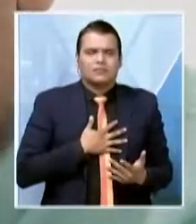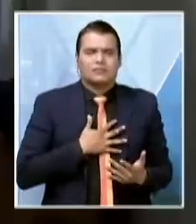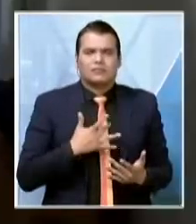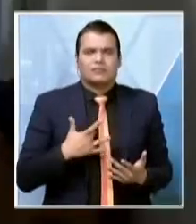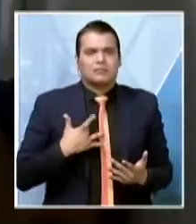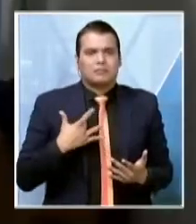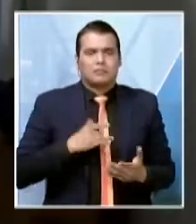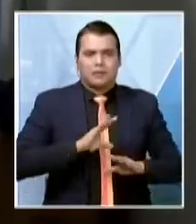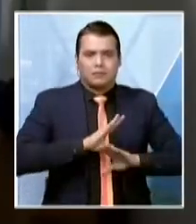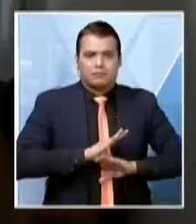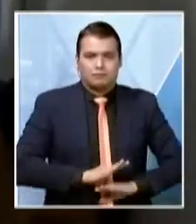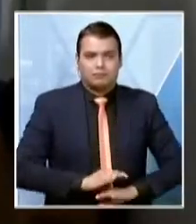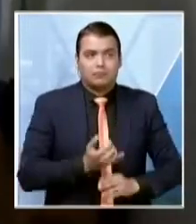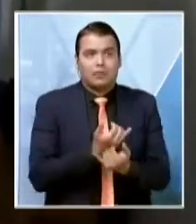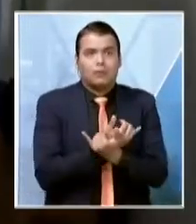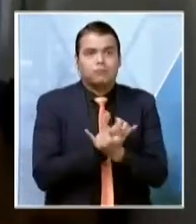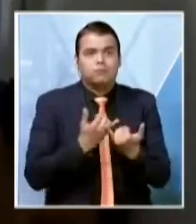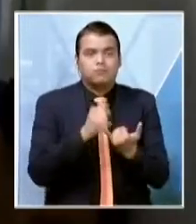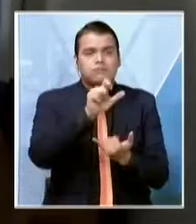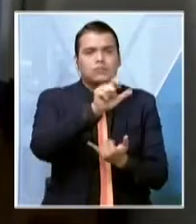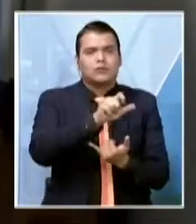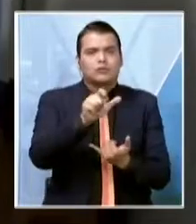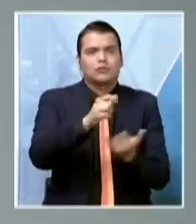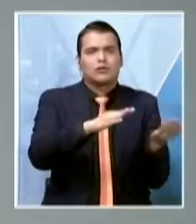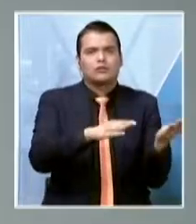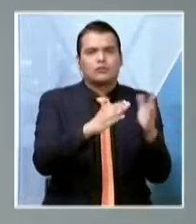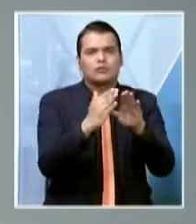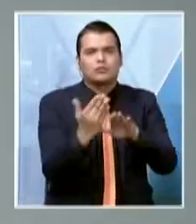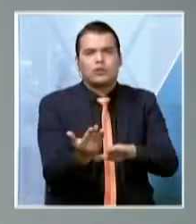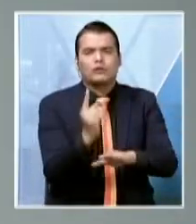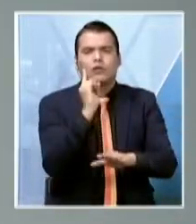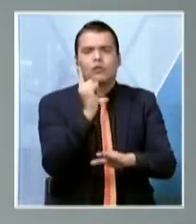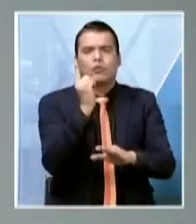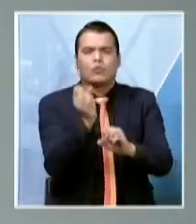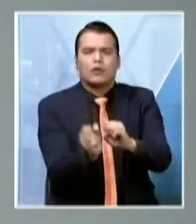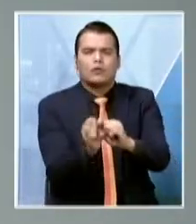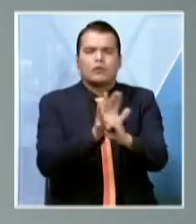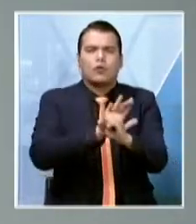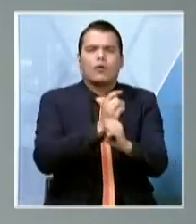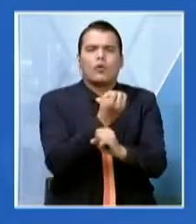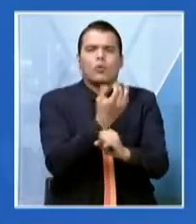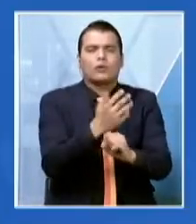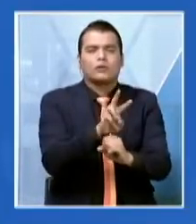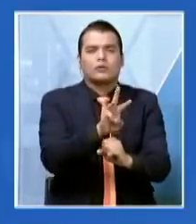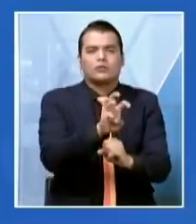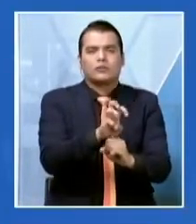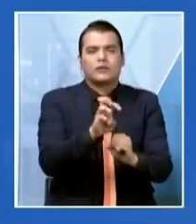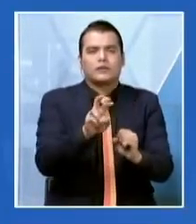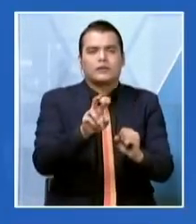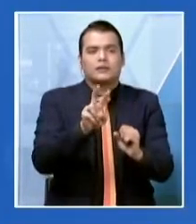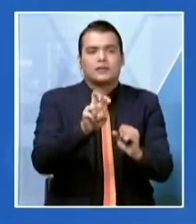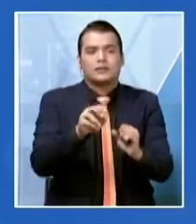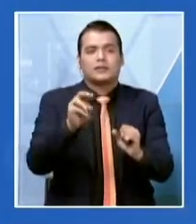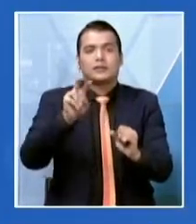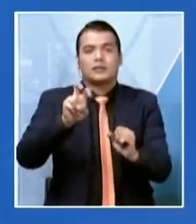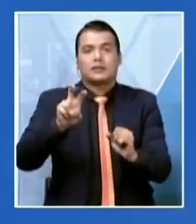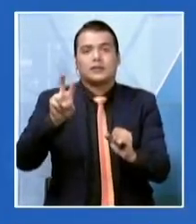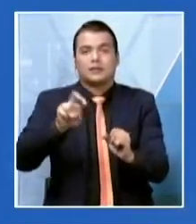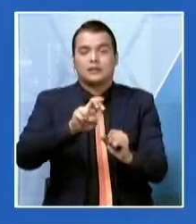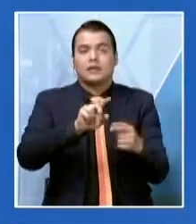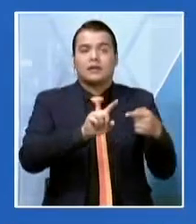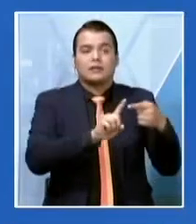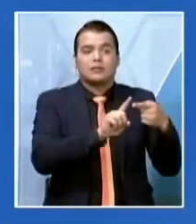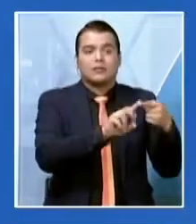para no sentir nada. En Colombia han muerto a la fecha 8.777 personas por COVID-19. El 26.1% sufría